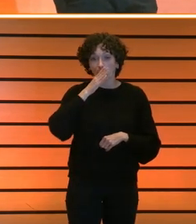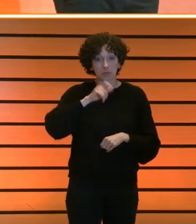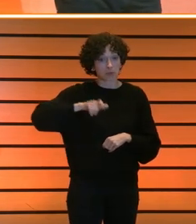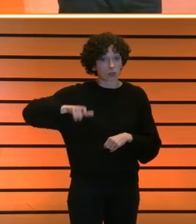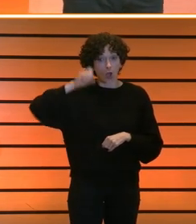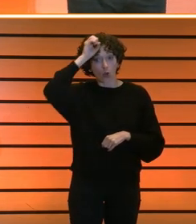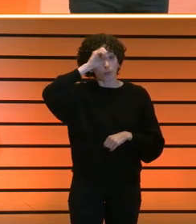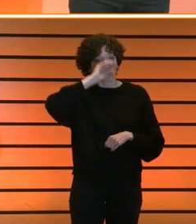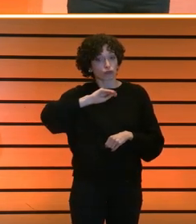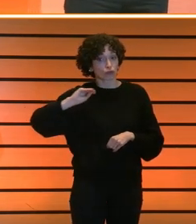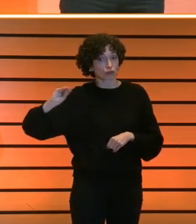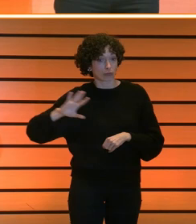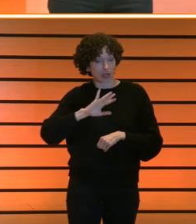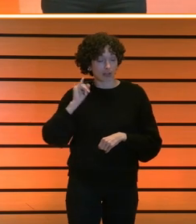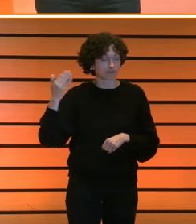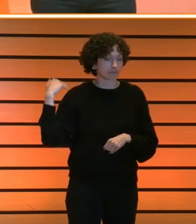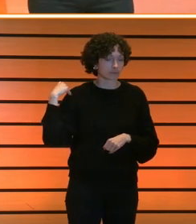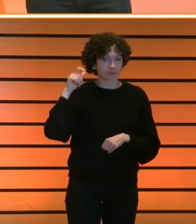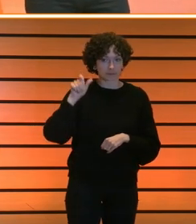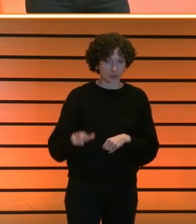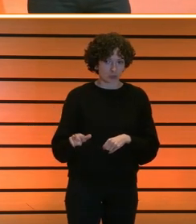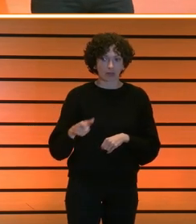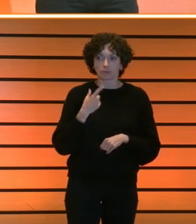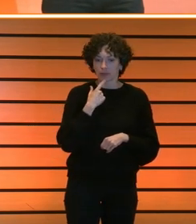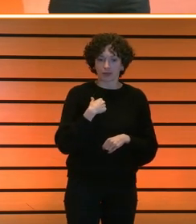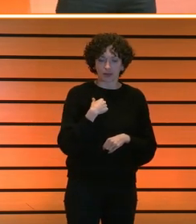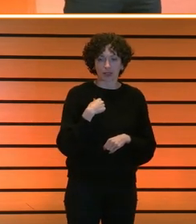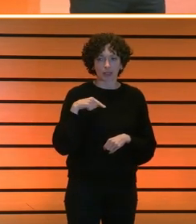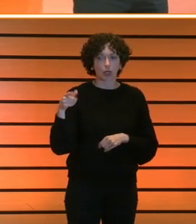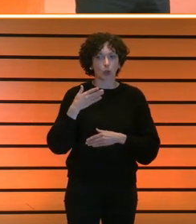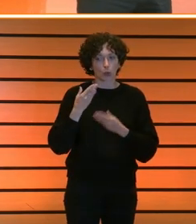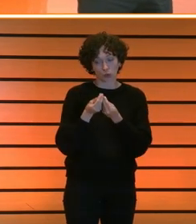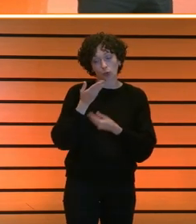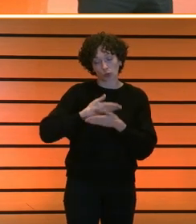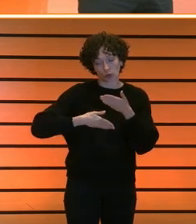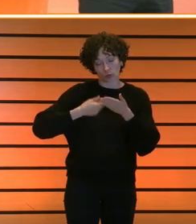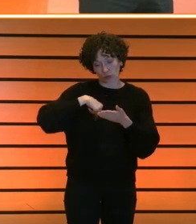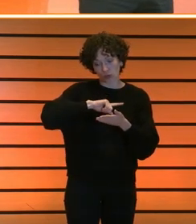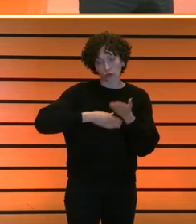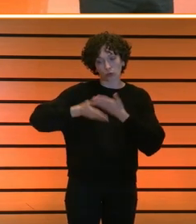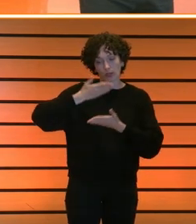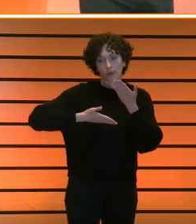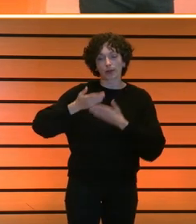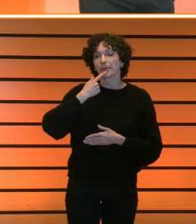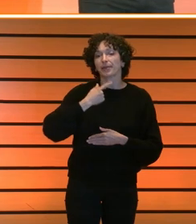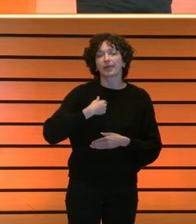el otro día me decía una persona que se que colabora con nosotros en esto que